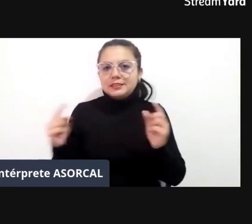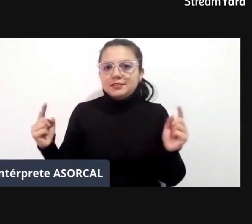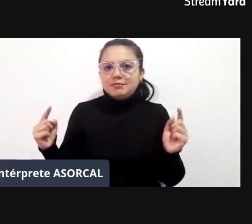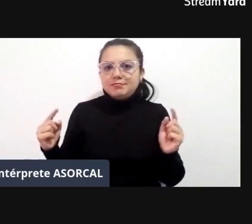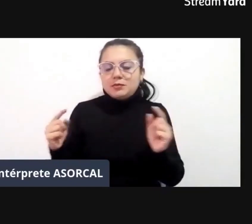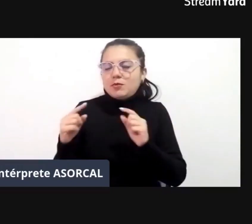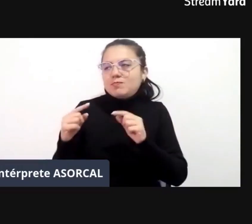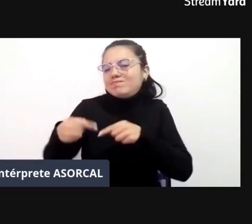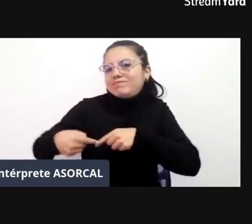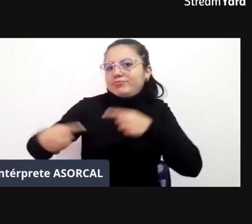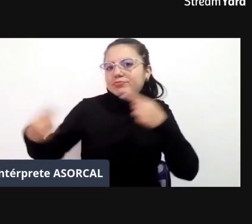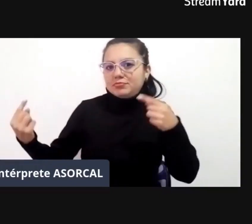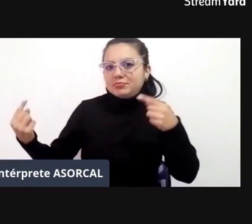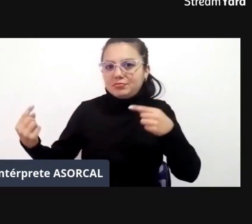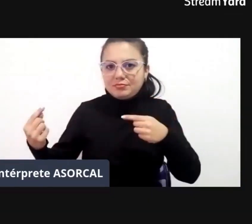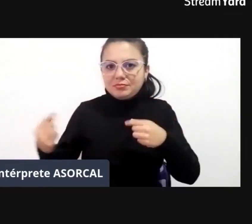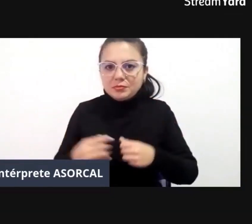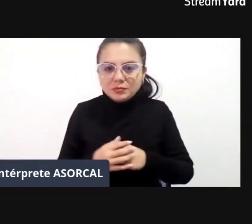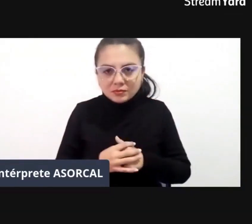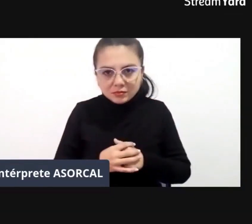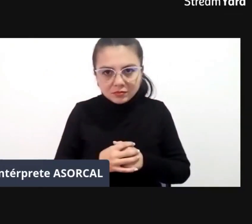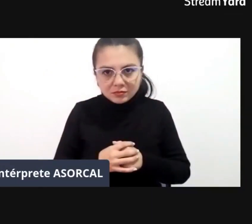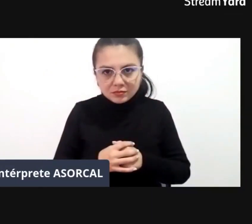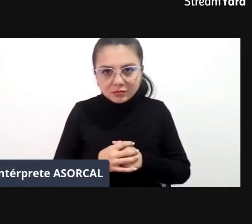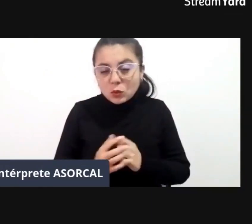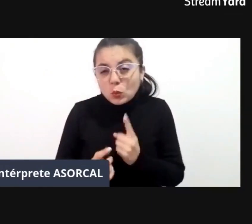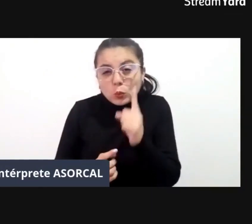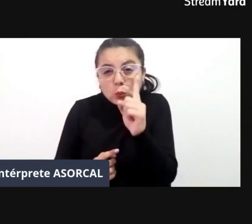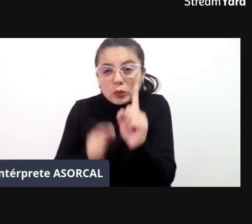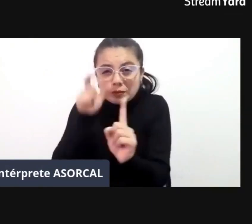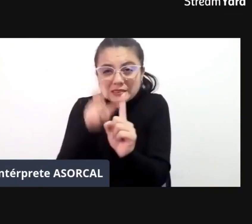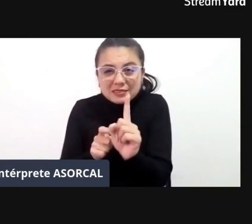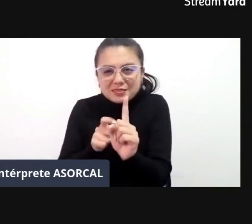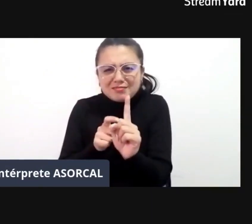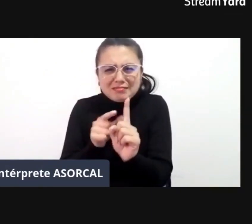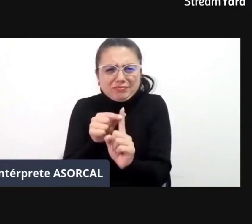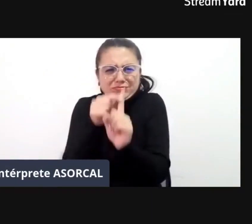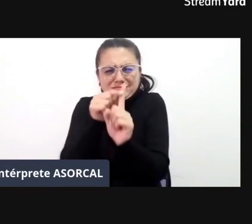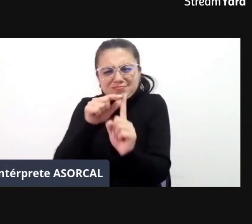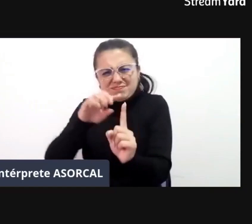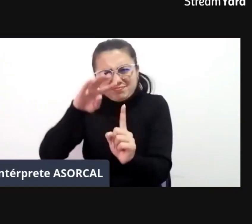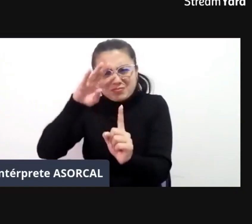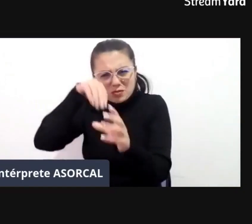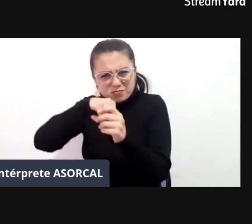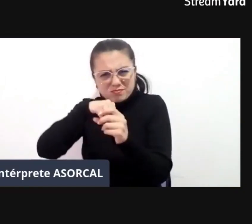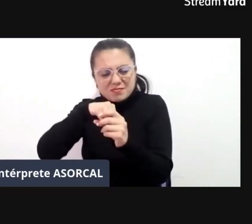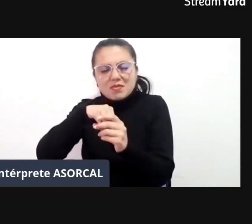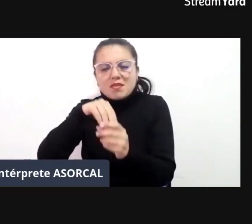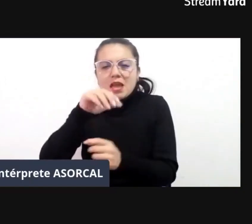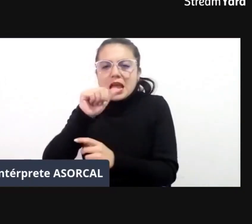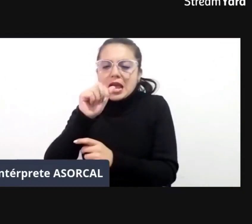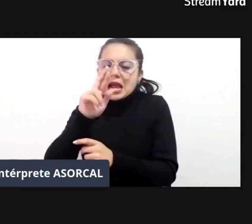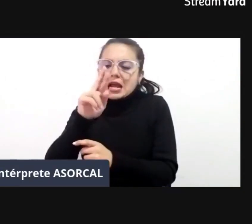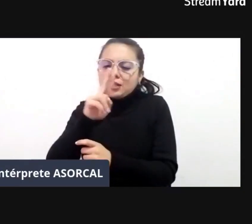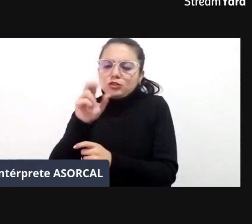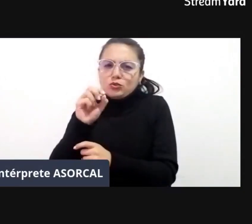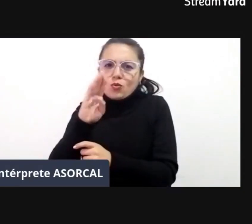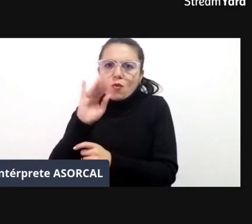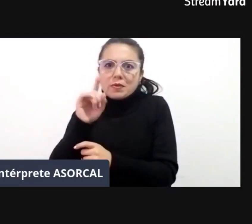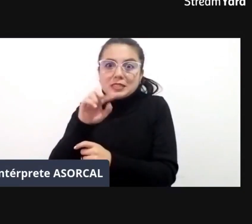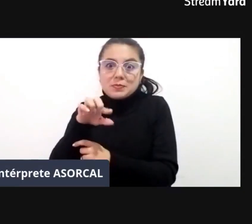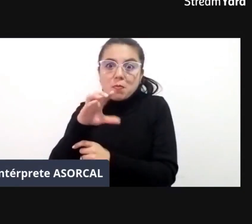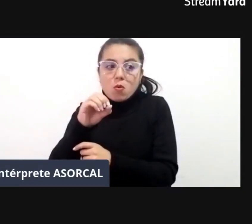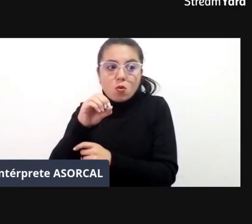el único arzobispo del país, y el gobierno, y el distanciamiento cada vez más